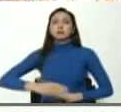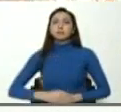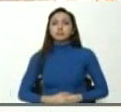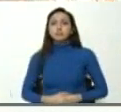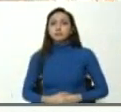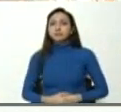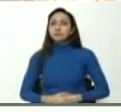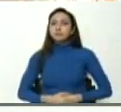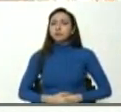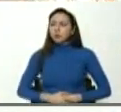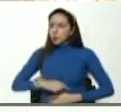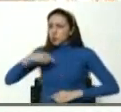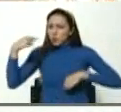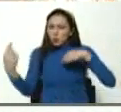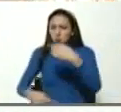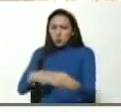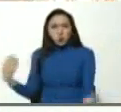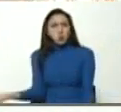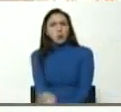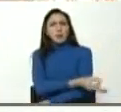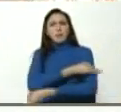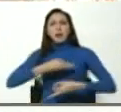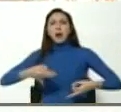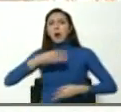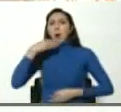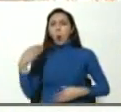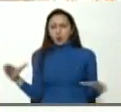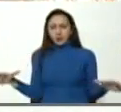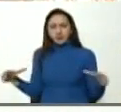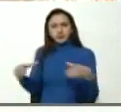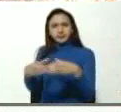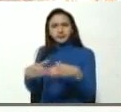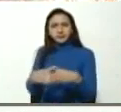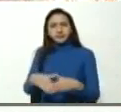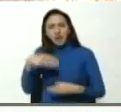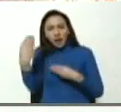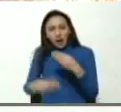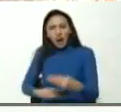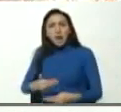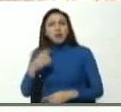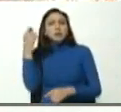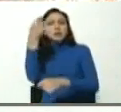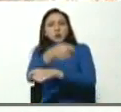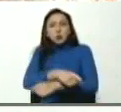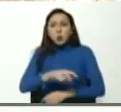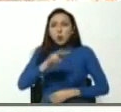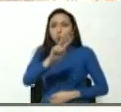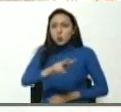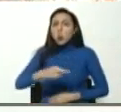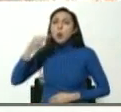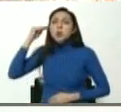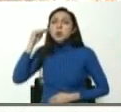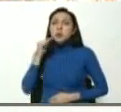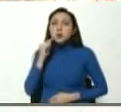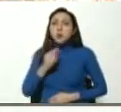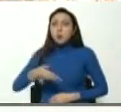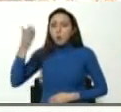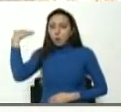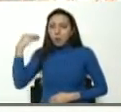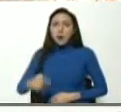una generación brillante de jóvenes de la promoción 2 simón bolívar